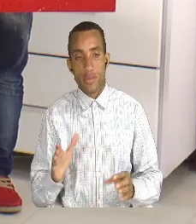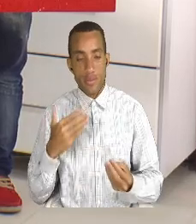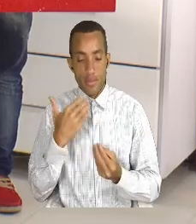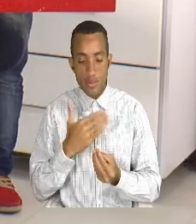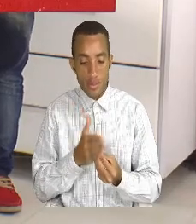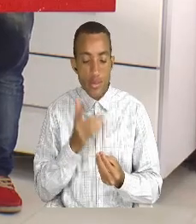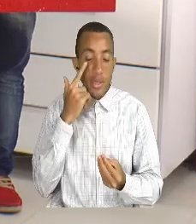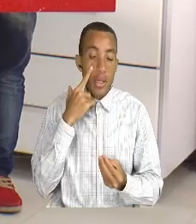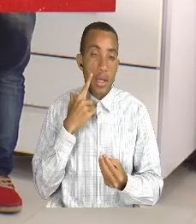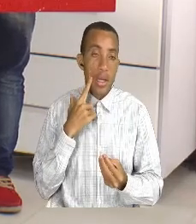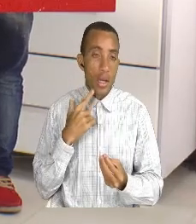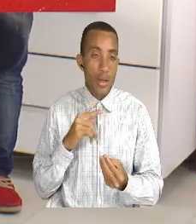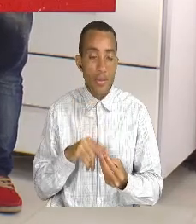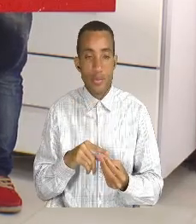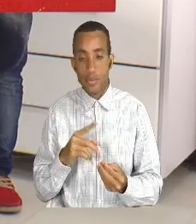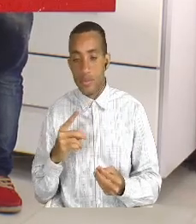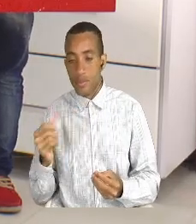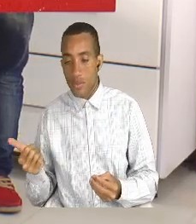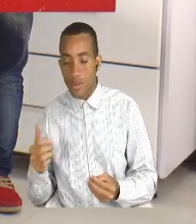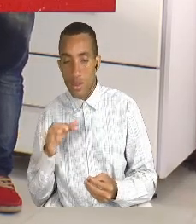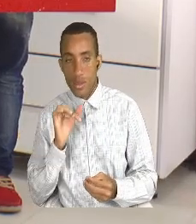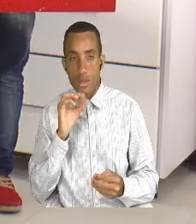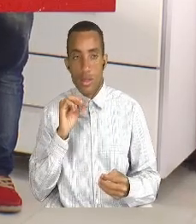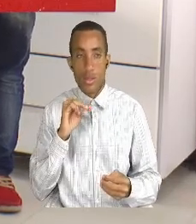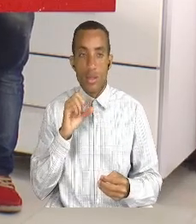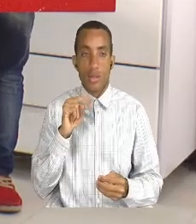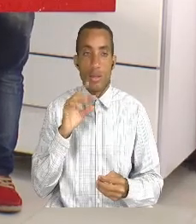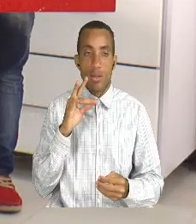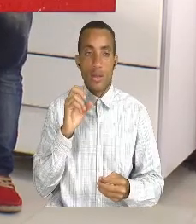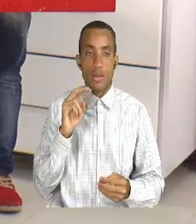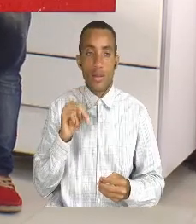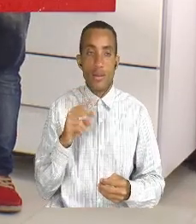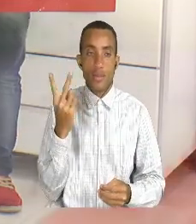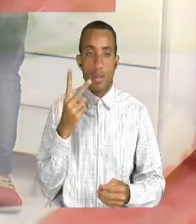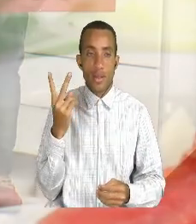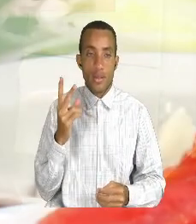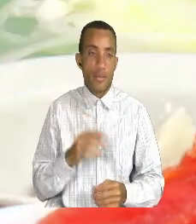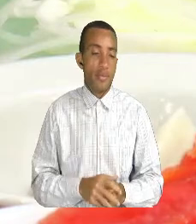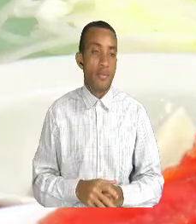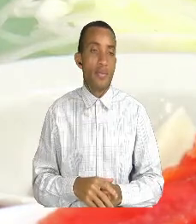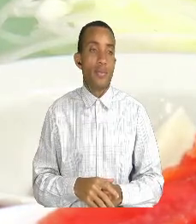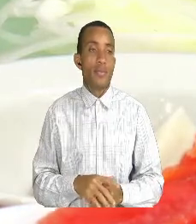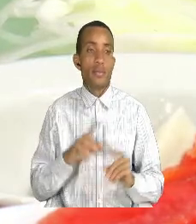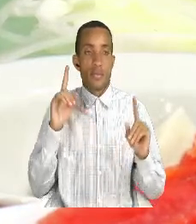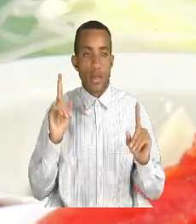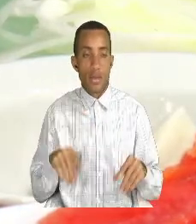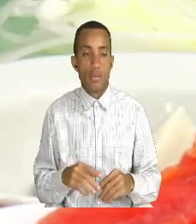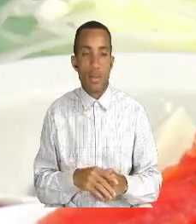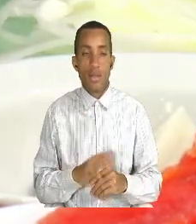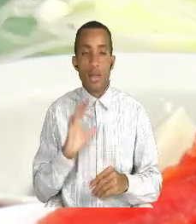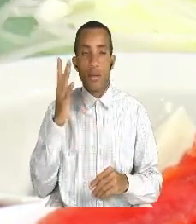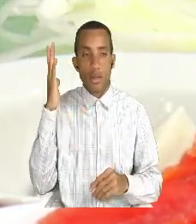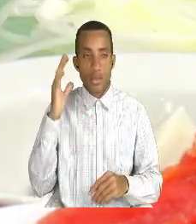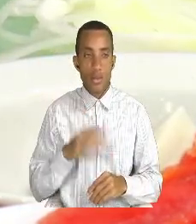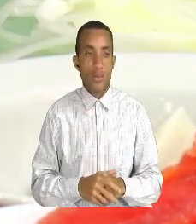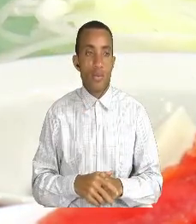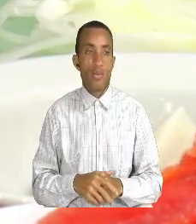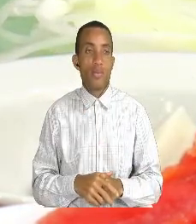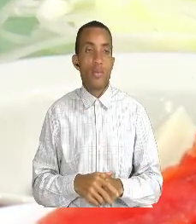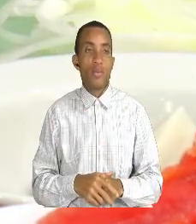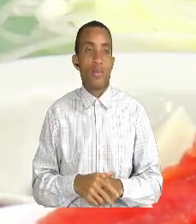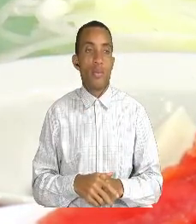cebolla, el pimentón verde. Ajá. Sí, todos nuestros vegetales. Entonces voy a darle un contraste con un poquitico de amarillo. Bueno, perfecto, me